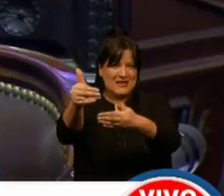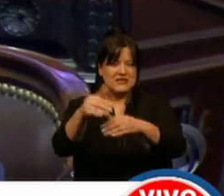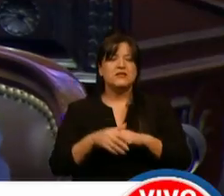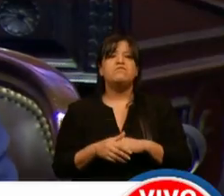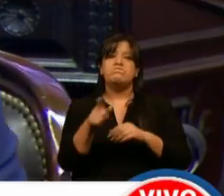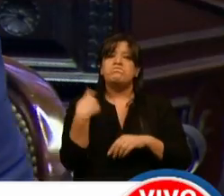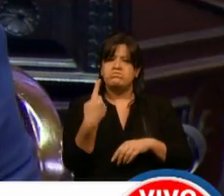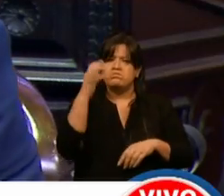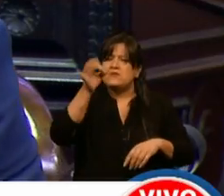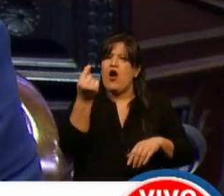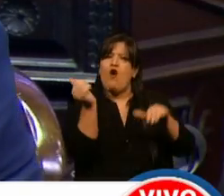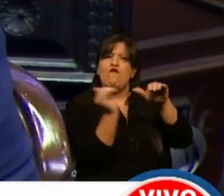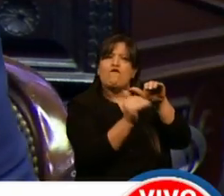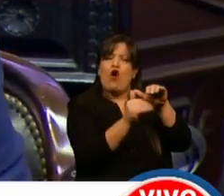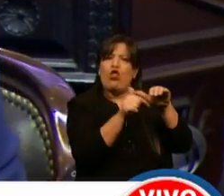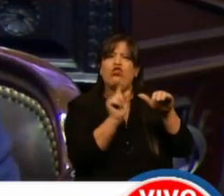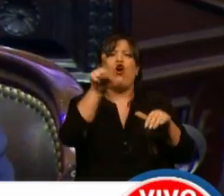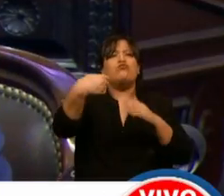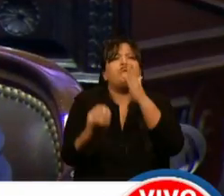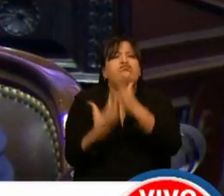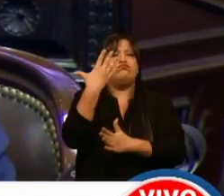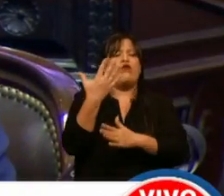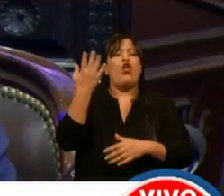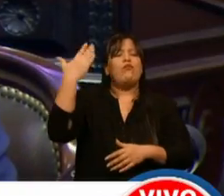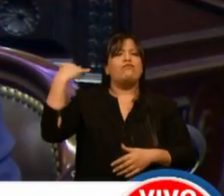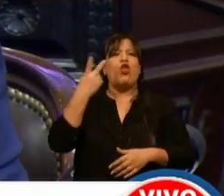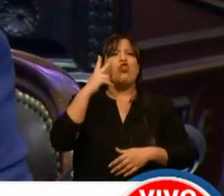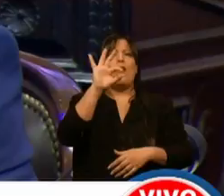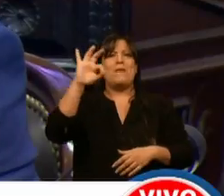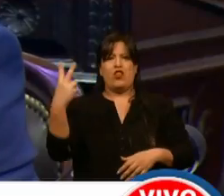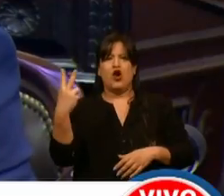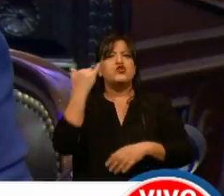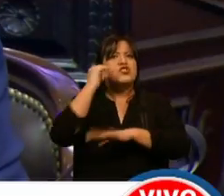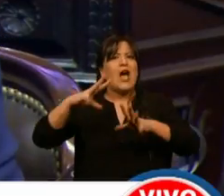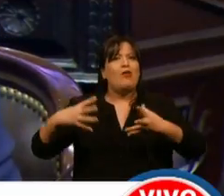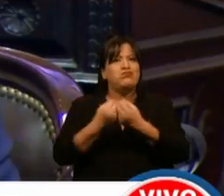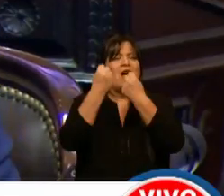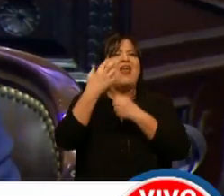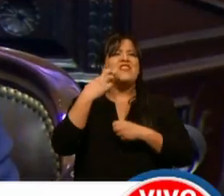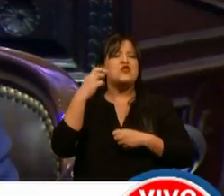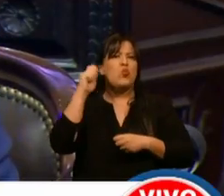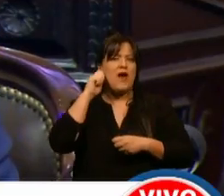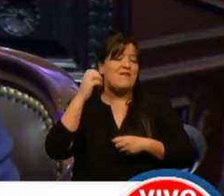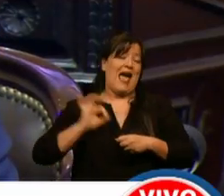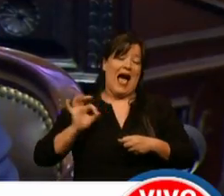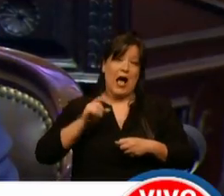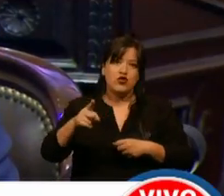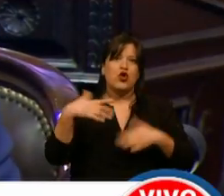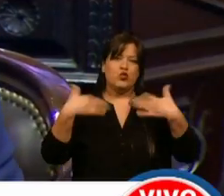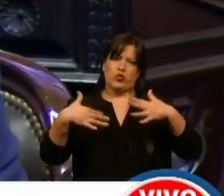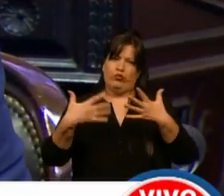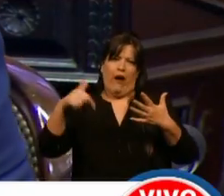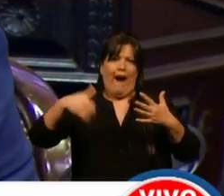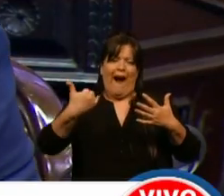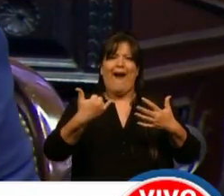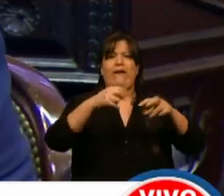entiendo yo este fondo en serio fue creado allá por el año 2002 ya van 19 años imagínense el enorme déficit que tenemos